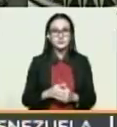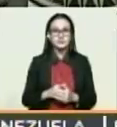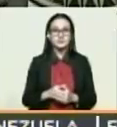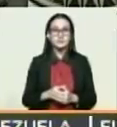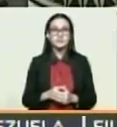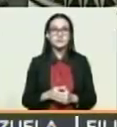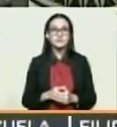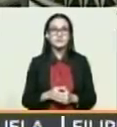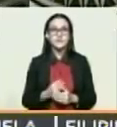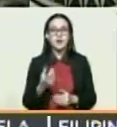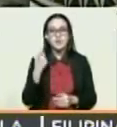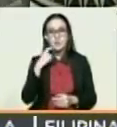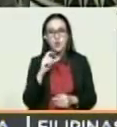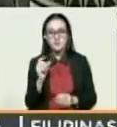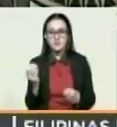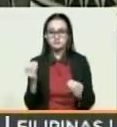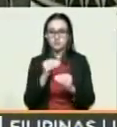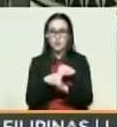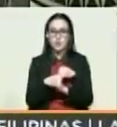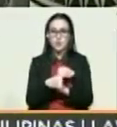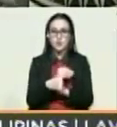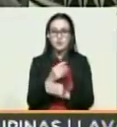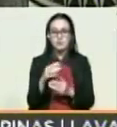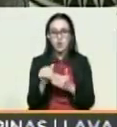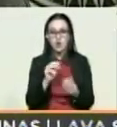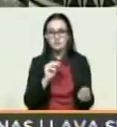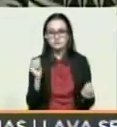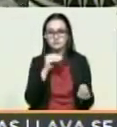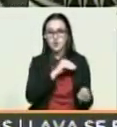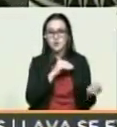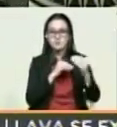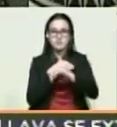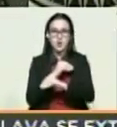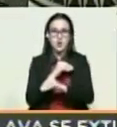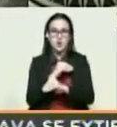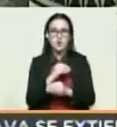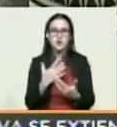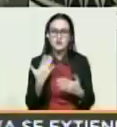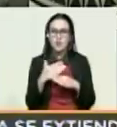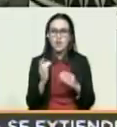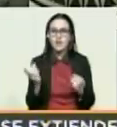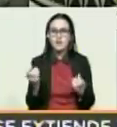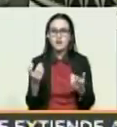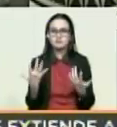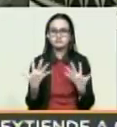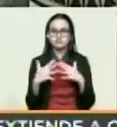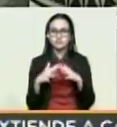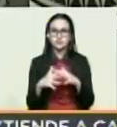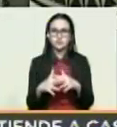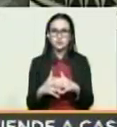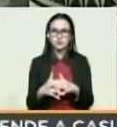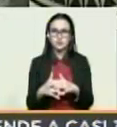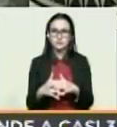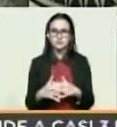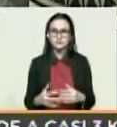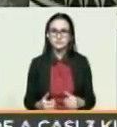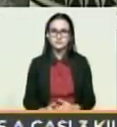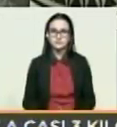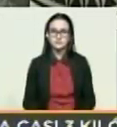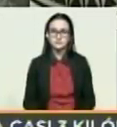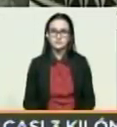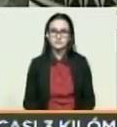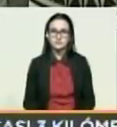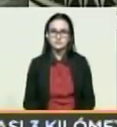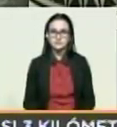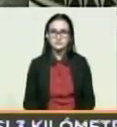demandante y los bolívares del demandante hacia el oferente de divisas después que se realiza el procedimiento de recorrer la